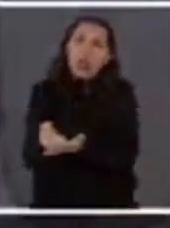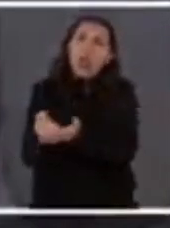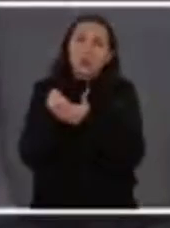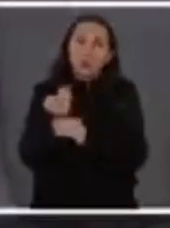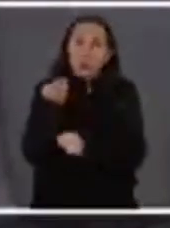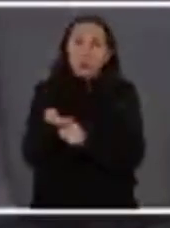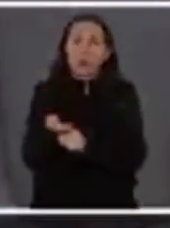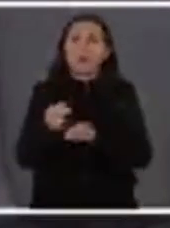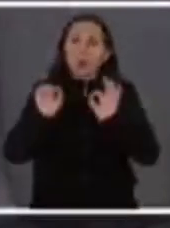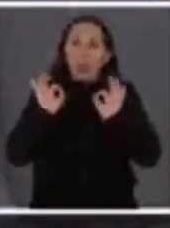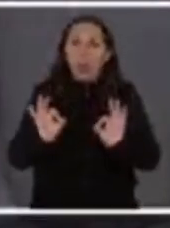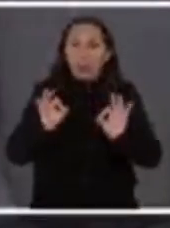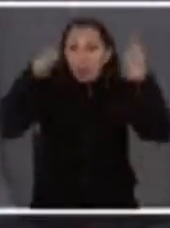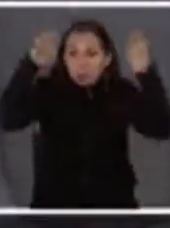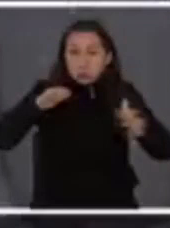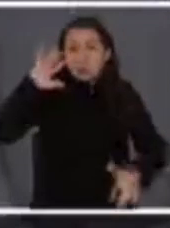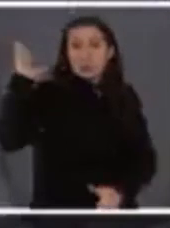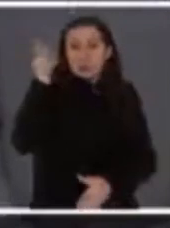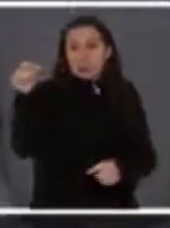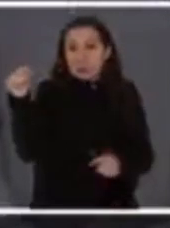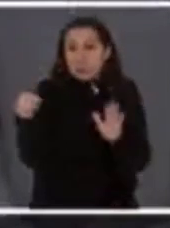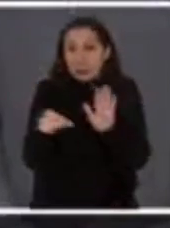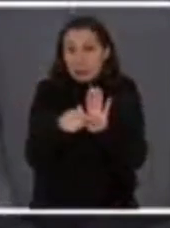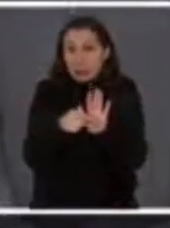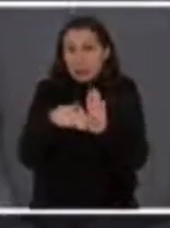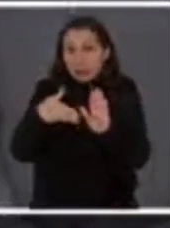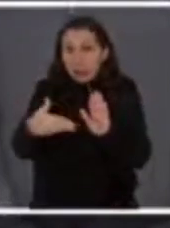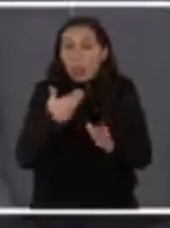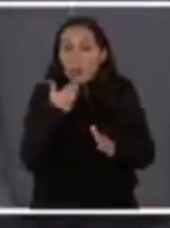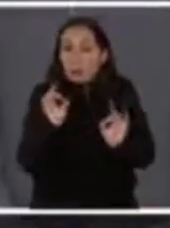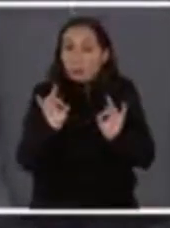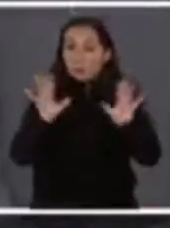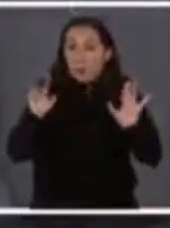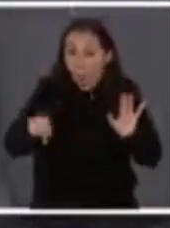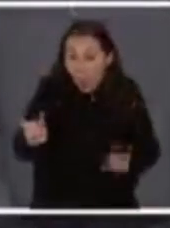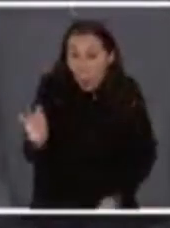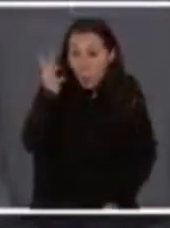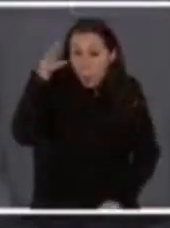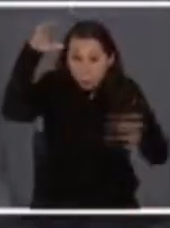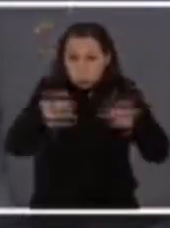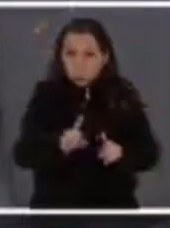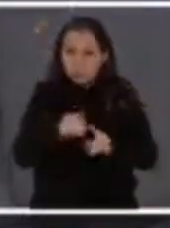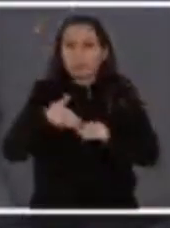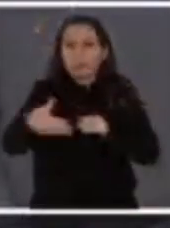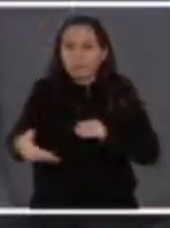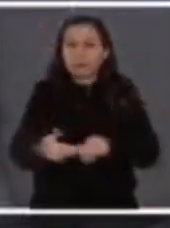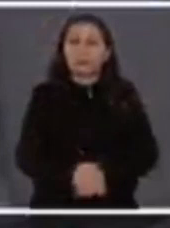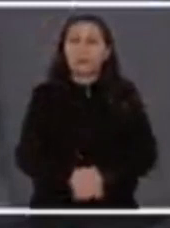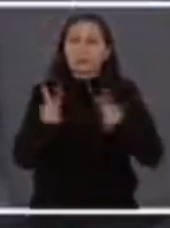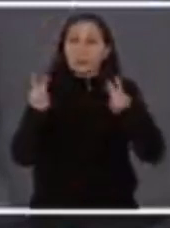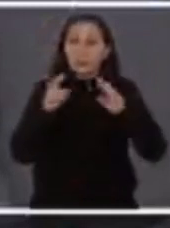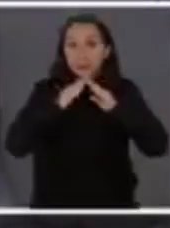colaboración para este frente de mal tiempo, pero también para los que vendrán, porque sabemos que no va a ser el único. En materia de